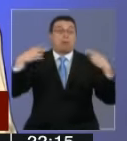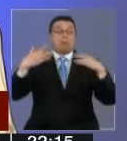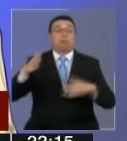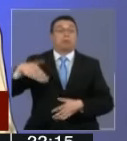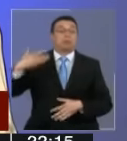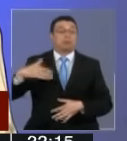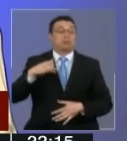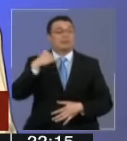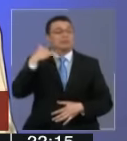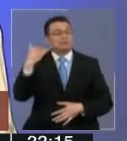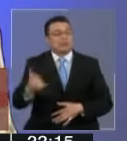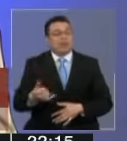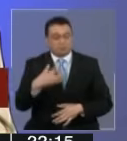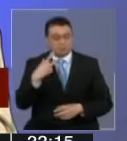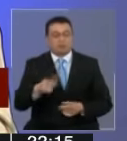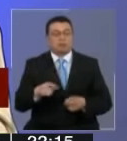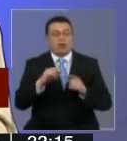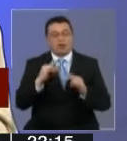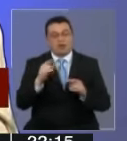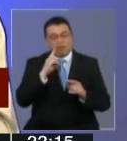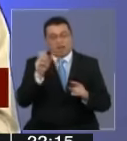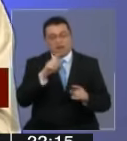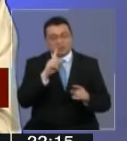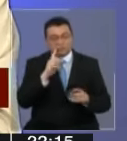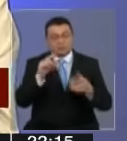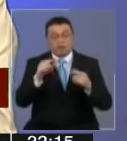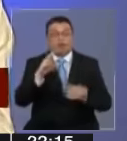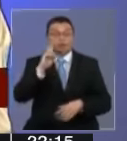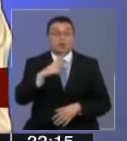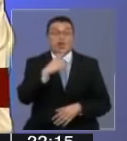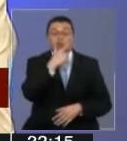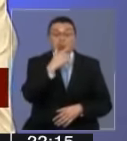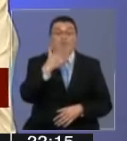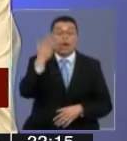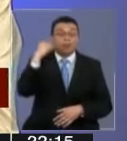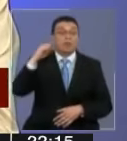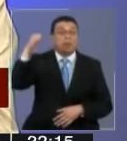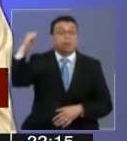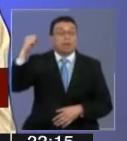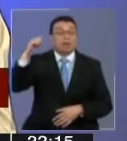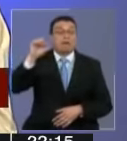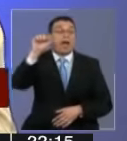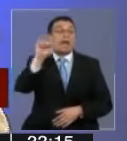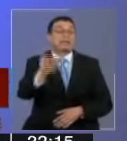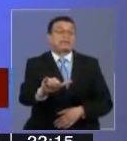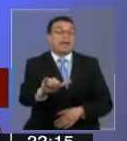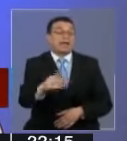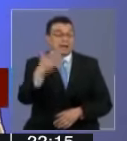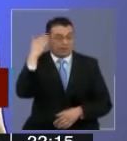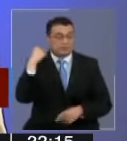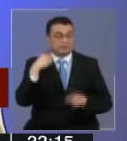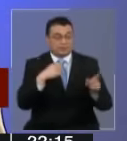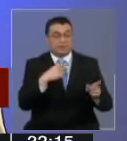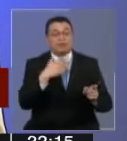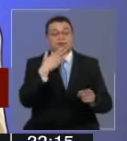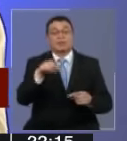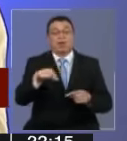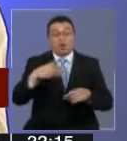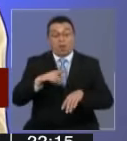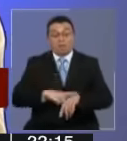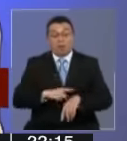para poder imponer sus visiones. No cabe ninguna duda que le pasó a Sebastián Piñera con Aysén y pasa hoy día, que es en el momento en el